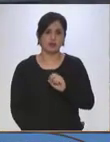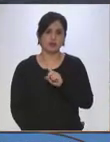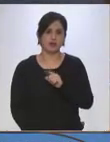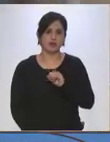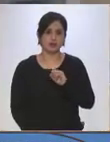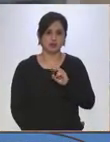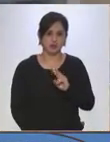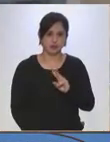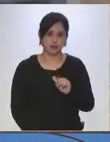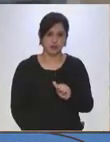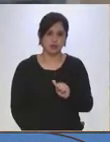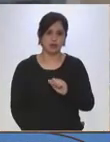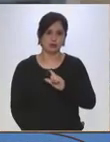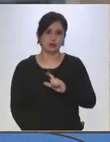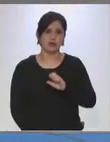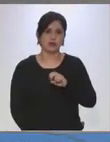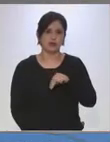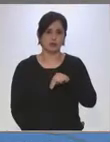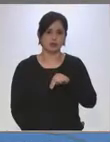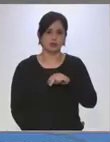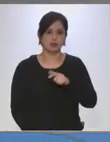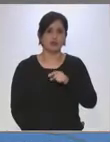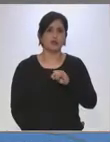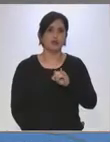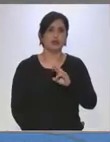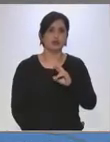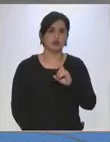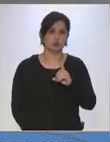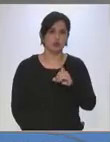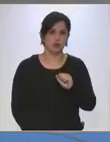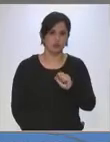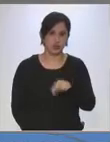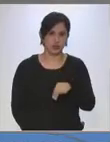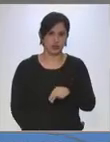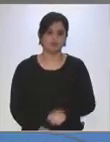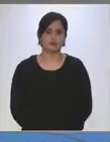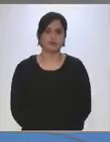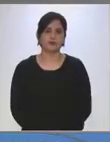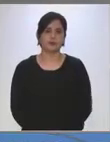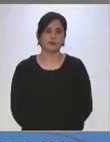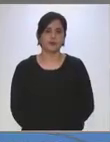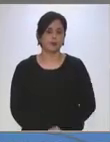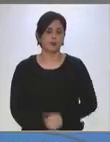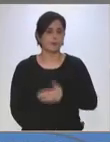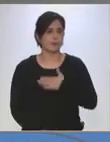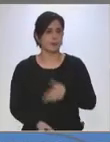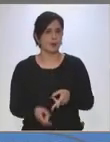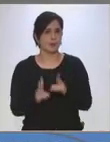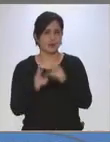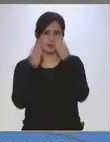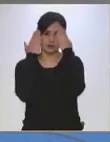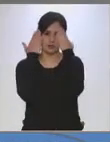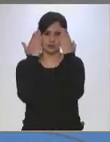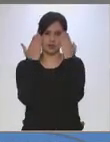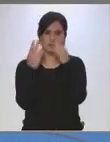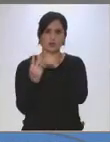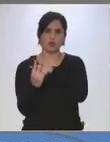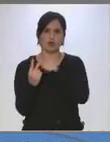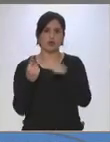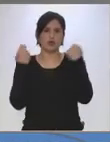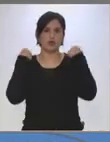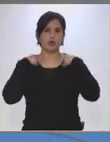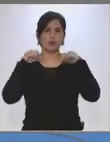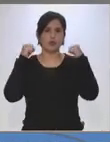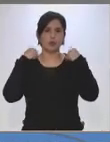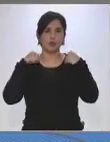cristian león y josé antonio giordano me permito una licencia mandar un saludo a dos deportistas de